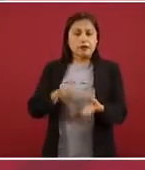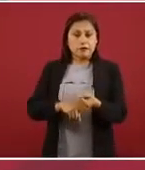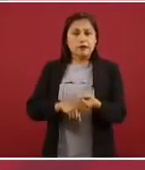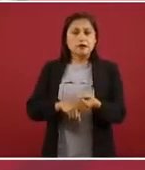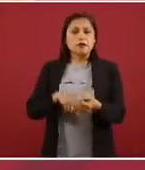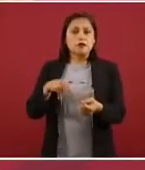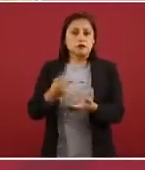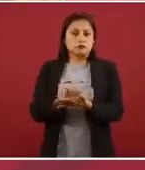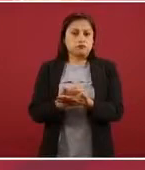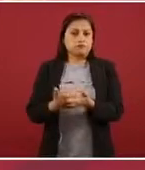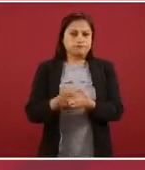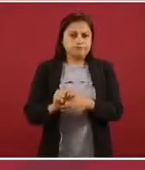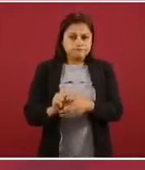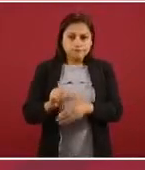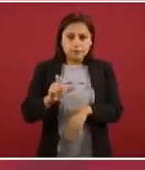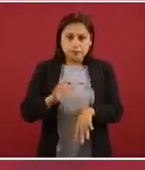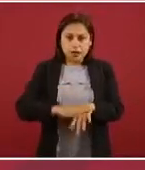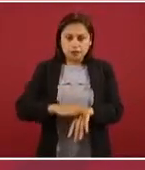Me acuerdo que